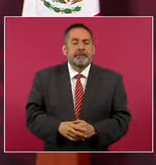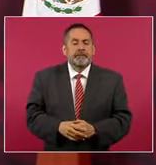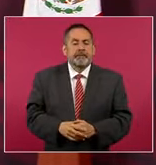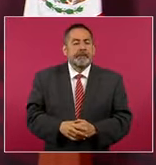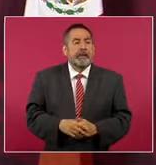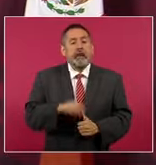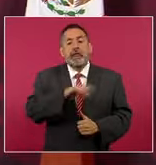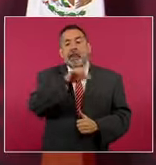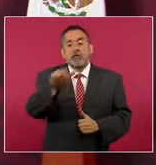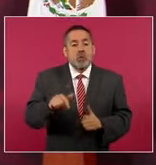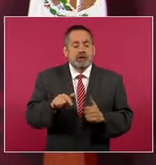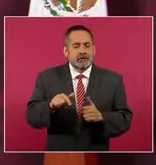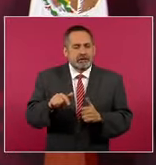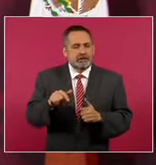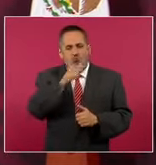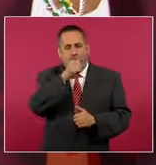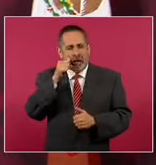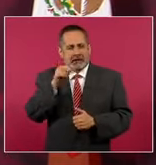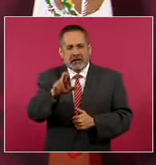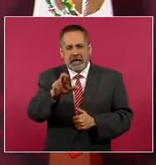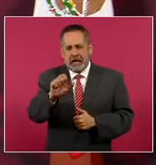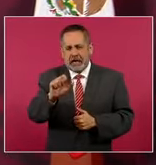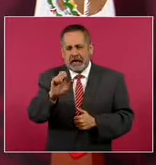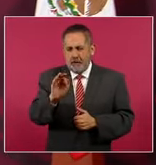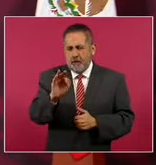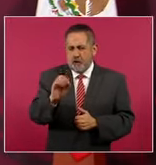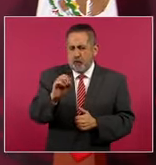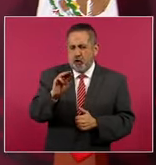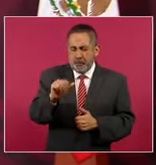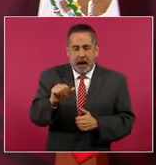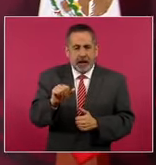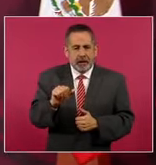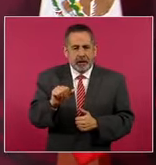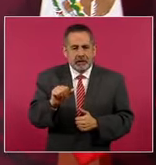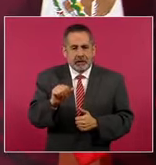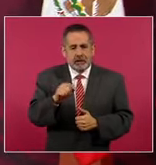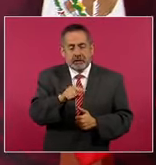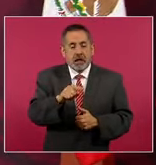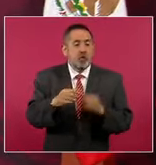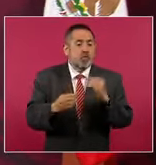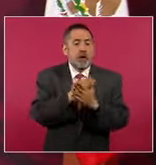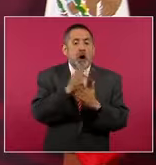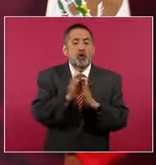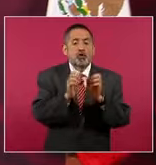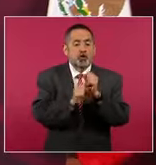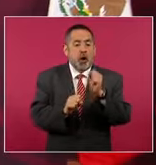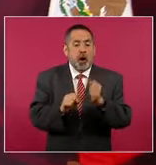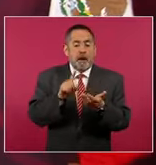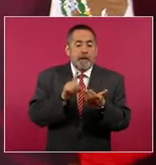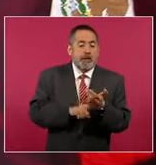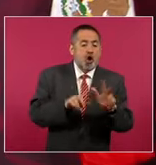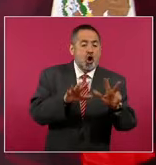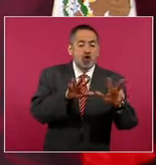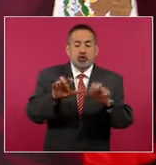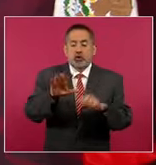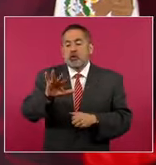Durante el movimiento de reforma surge la revolución de la Constitución de